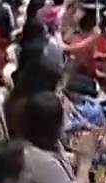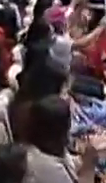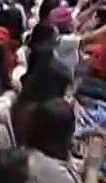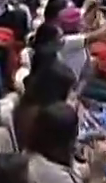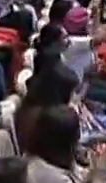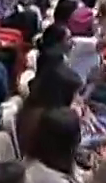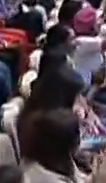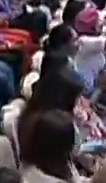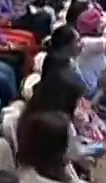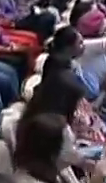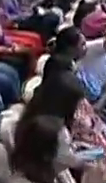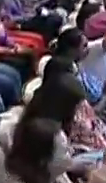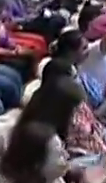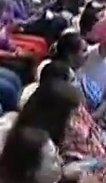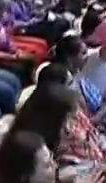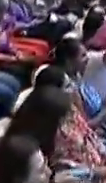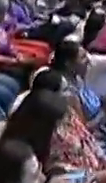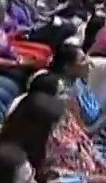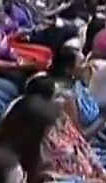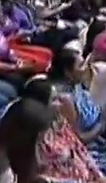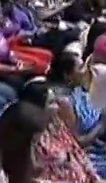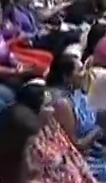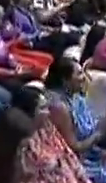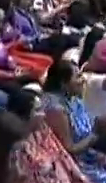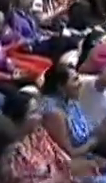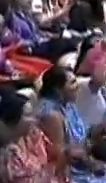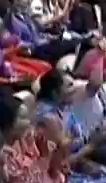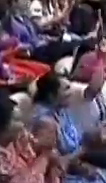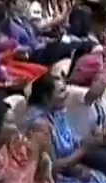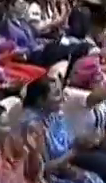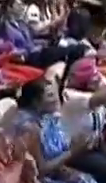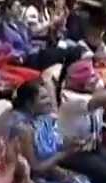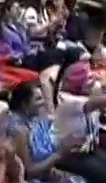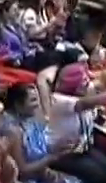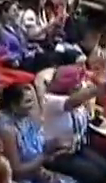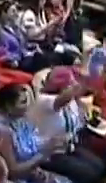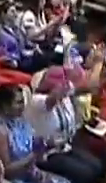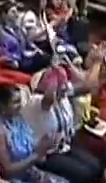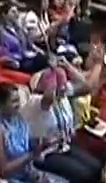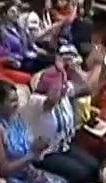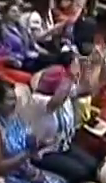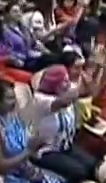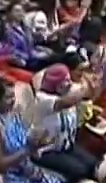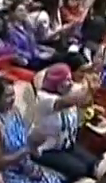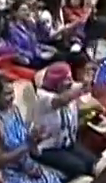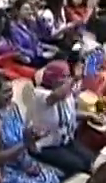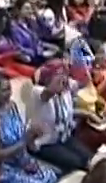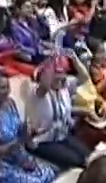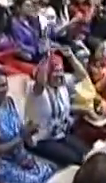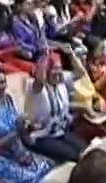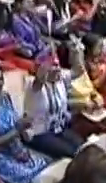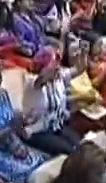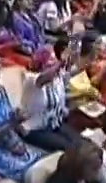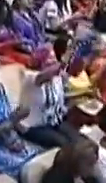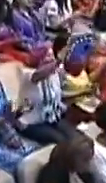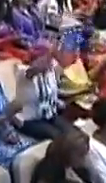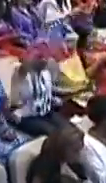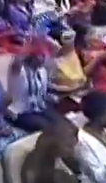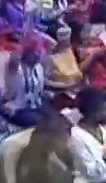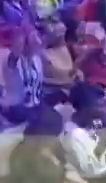Todo está bien aspectado el día de hoy, Día del